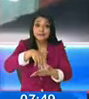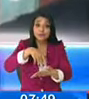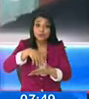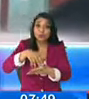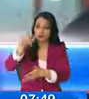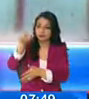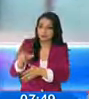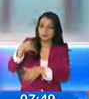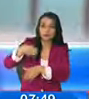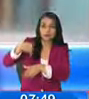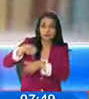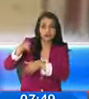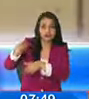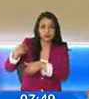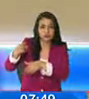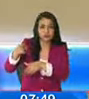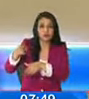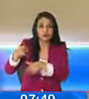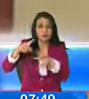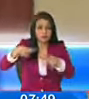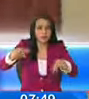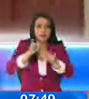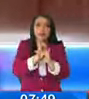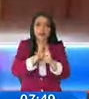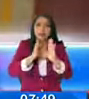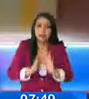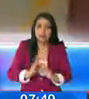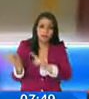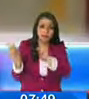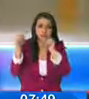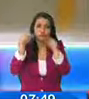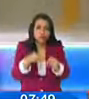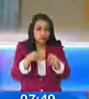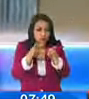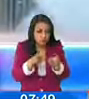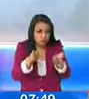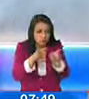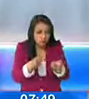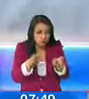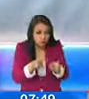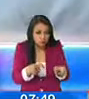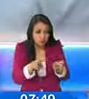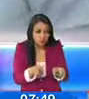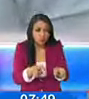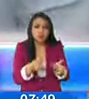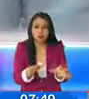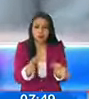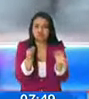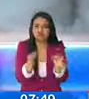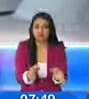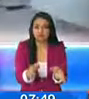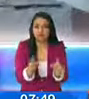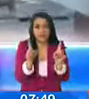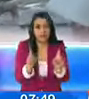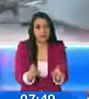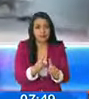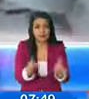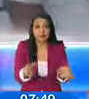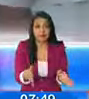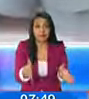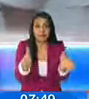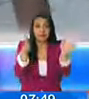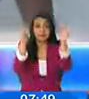peritos forenses, con ingenieros forenses, ya vinieron y pues ya dieron el dictamen que de verdad ya estos edificios